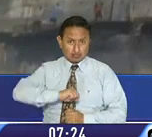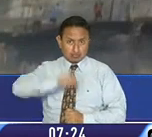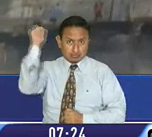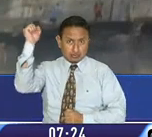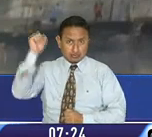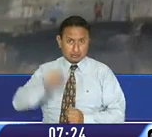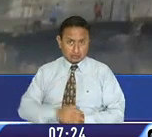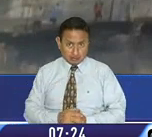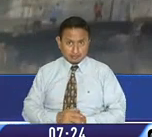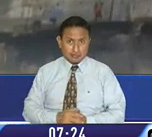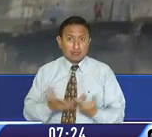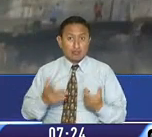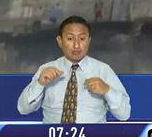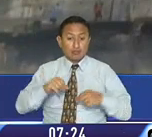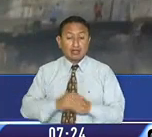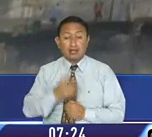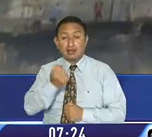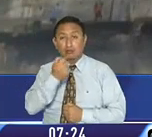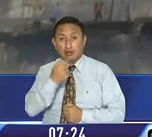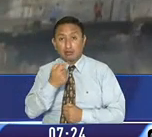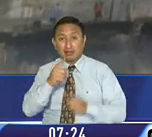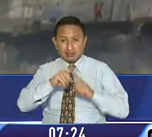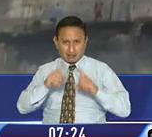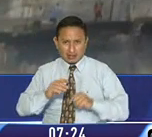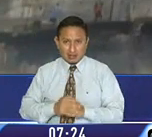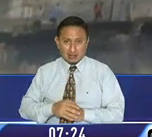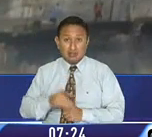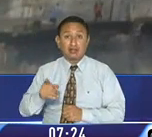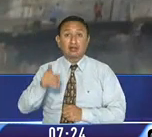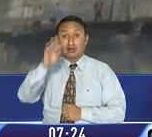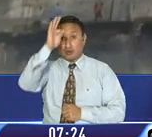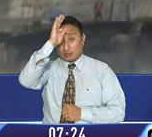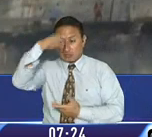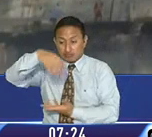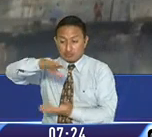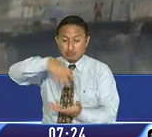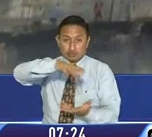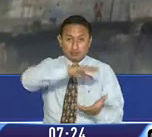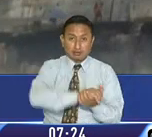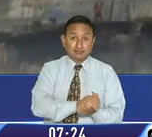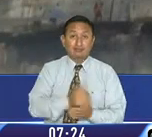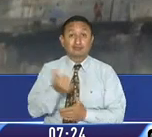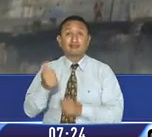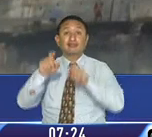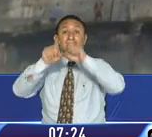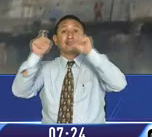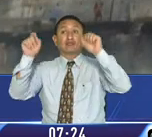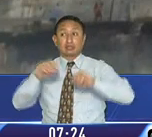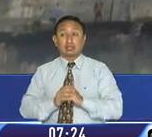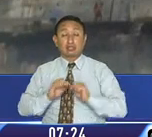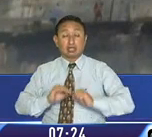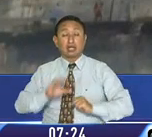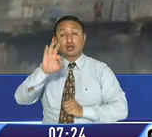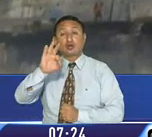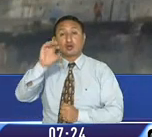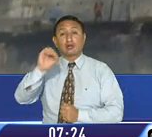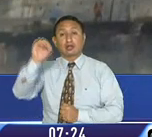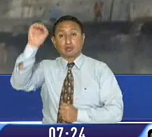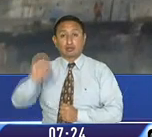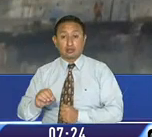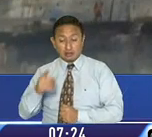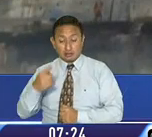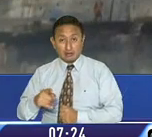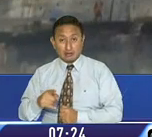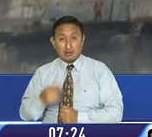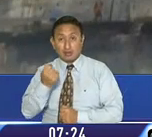Estado para proveer medicamentos a la REPS. Pues esta empresa es la única que cuenta con el 90% del cuadro básico